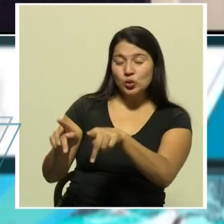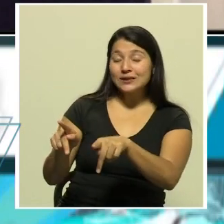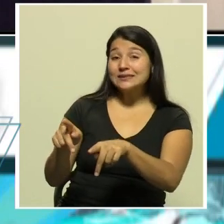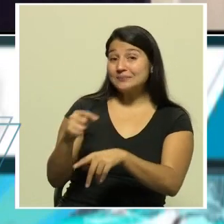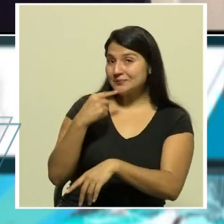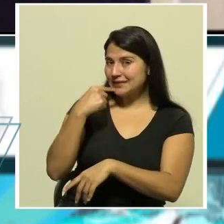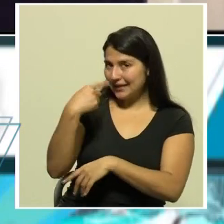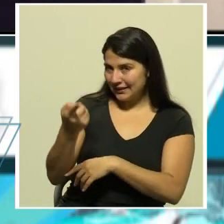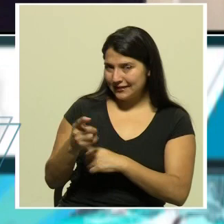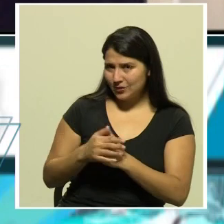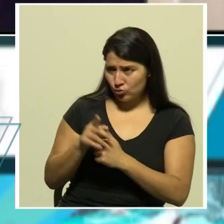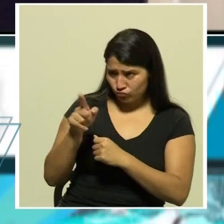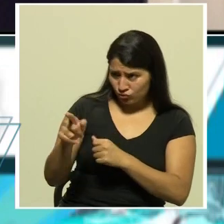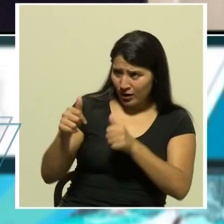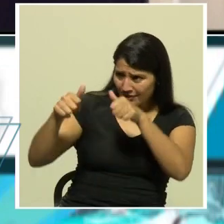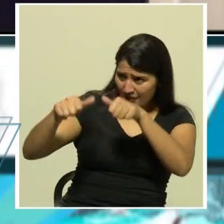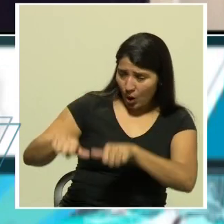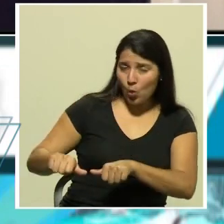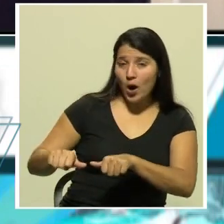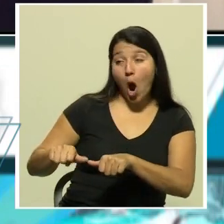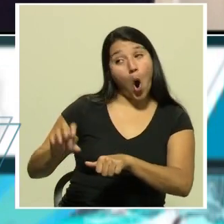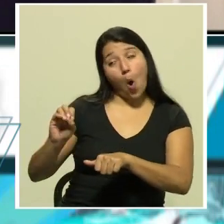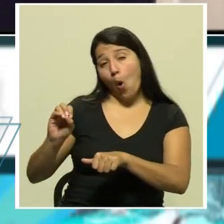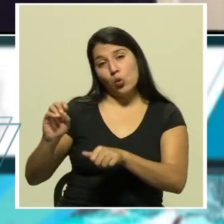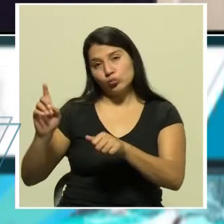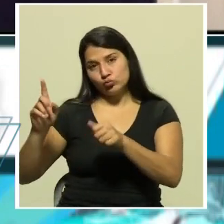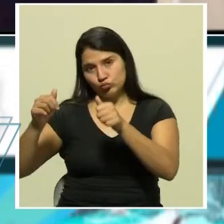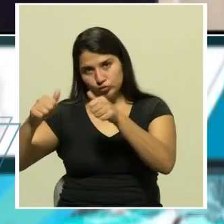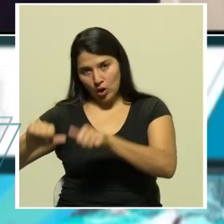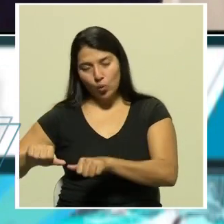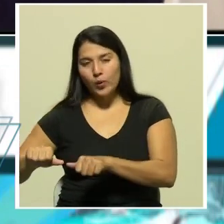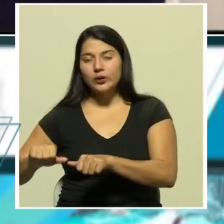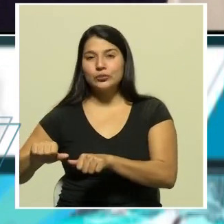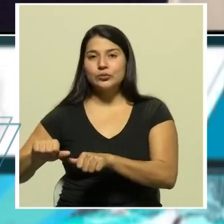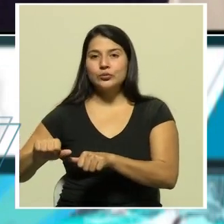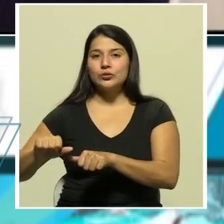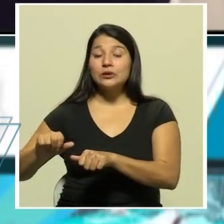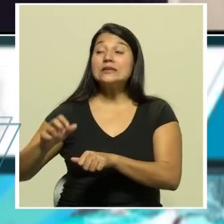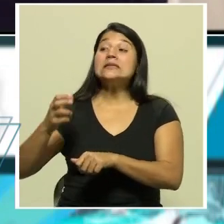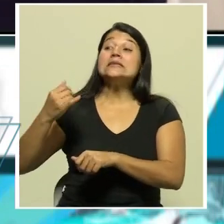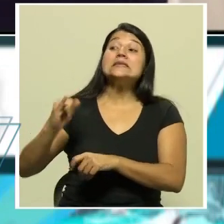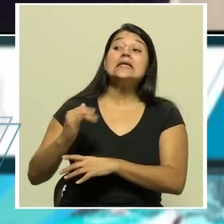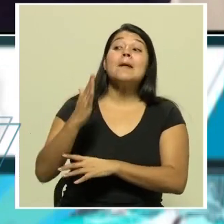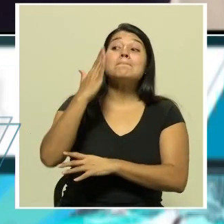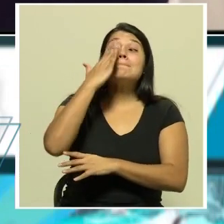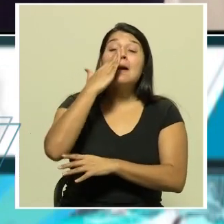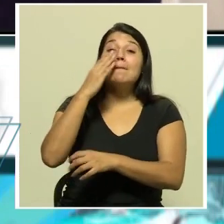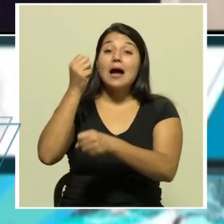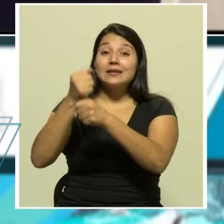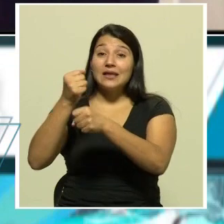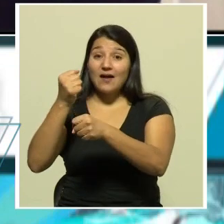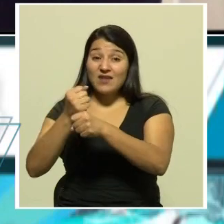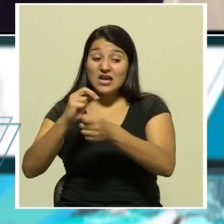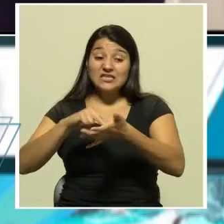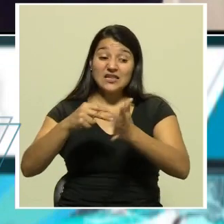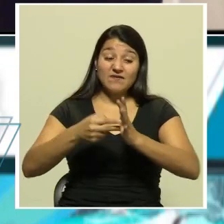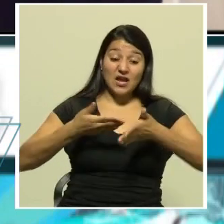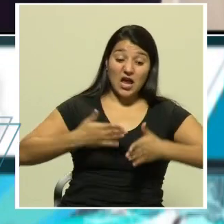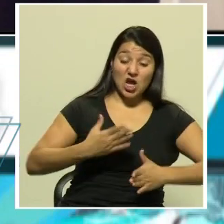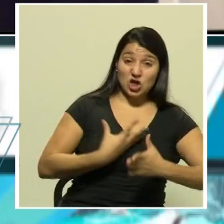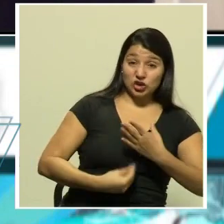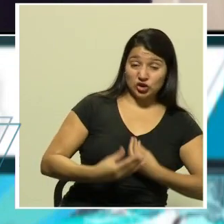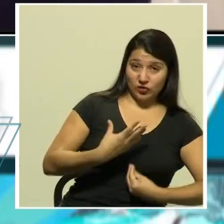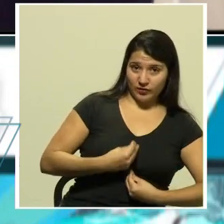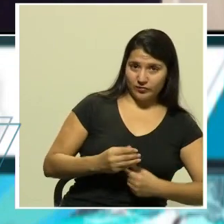la gente si están de acuerdo o en desacuerdo con la idea de cuando la madre trabaja, los hijos sufren. La afirmación es, cuando la